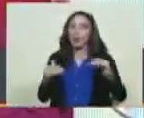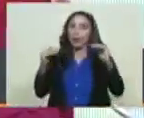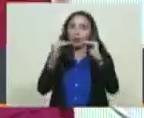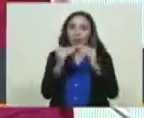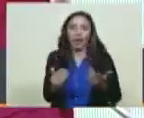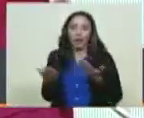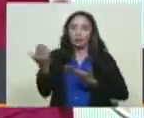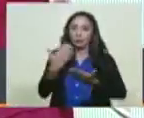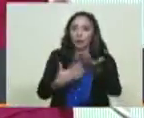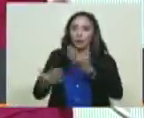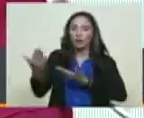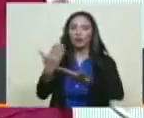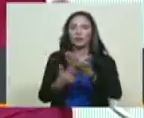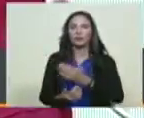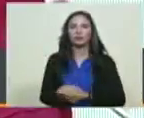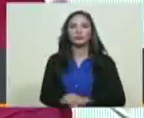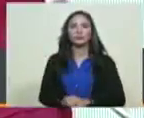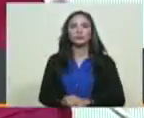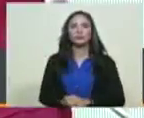solidario